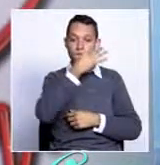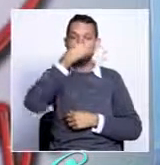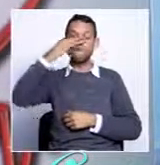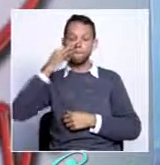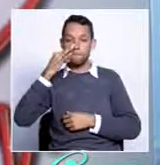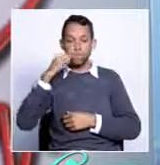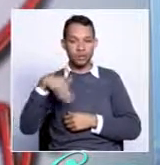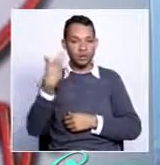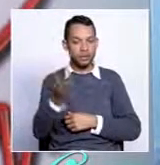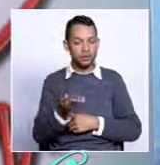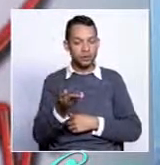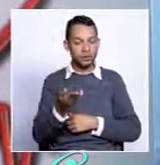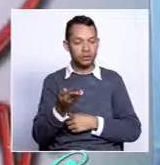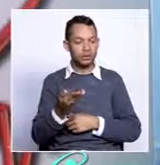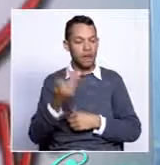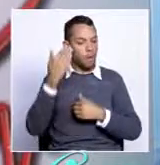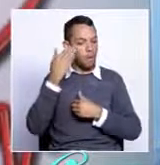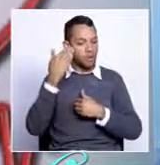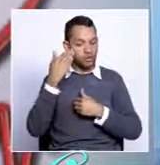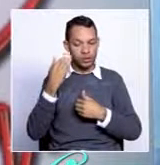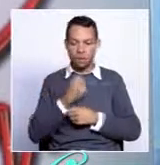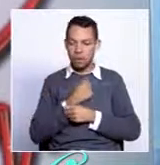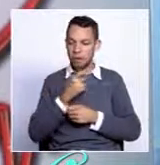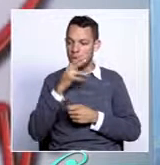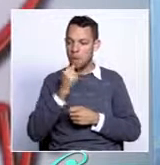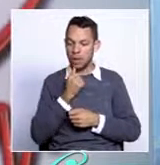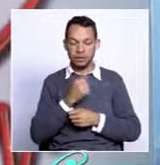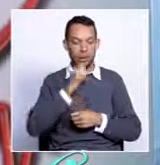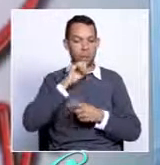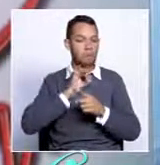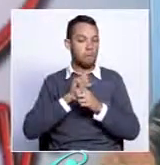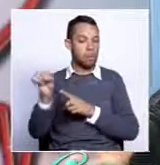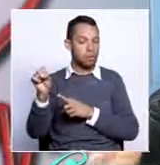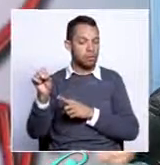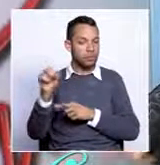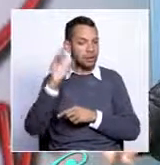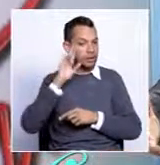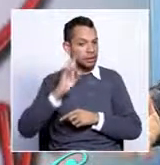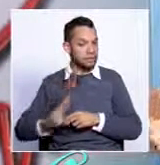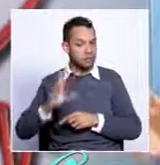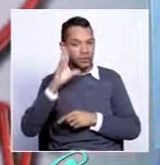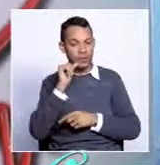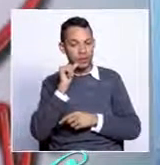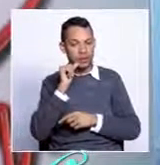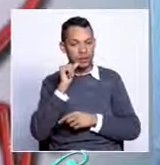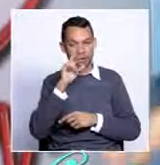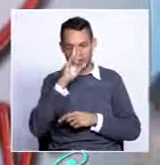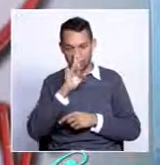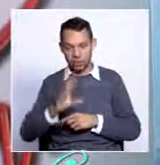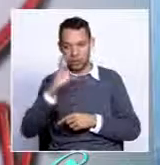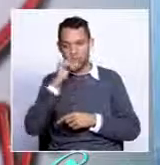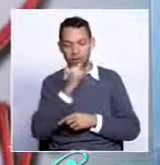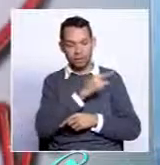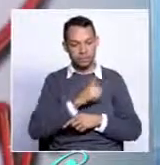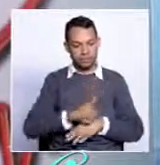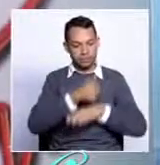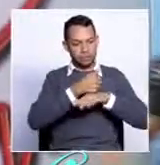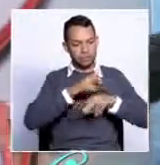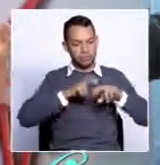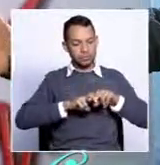poquito de conciencia y de compromiso y de amor porque tenemos que seguir mirando a la persona con ese escritorio y